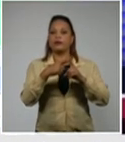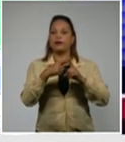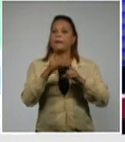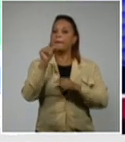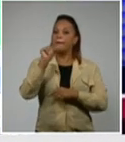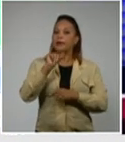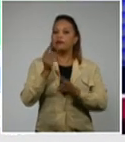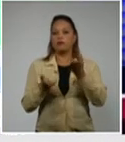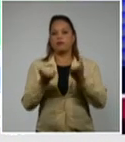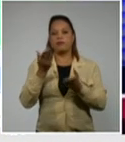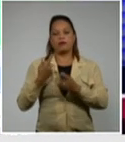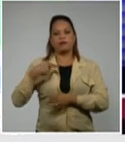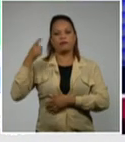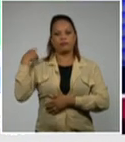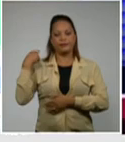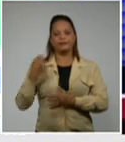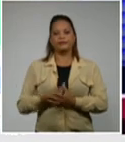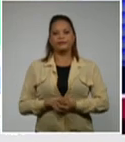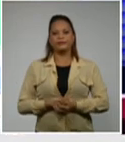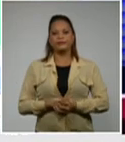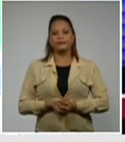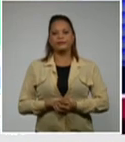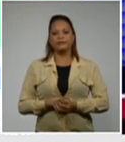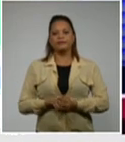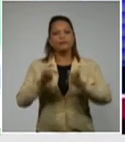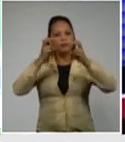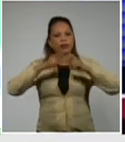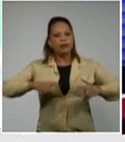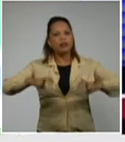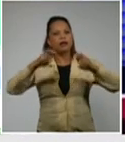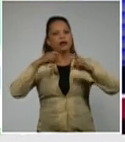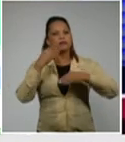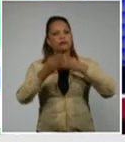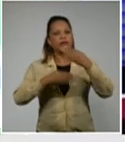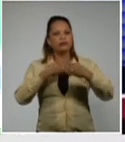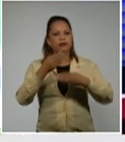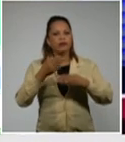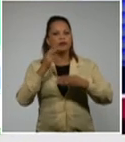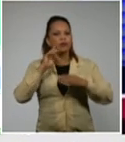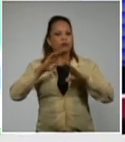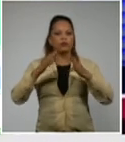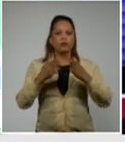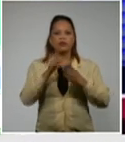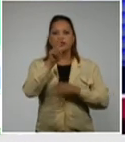anterior. Se estudiaron, se procesaron